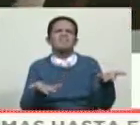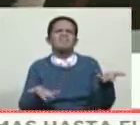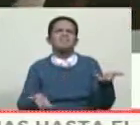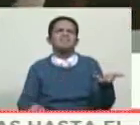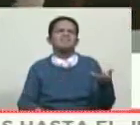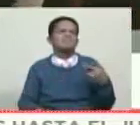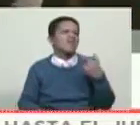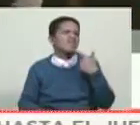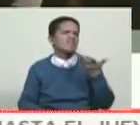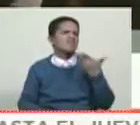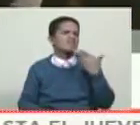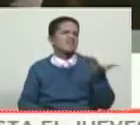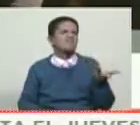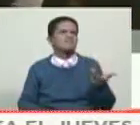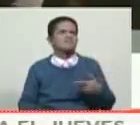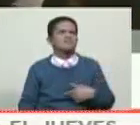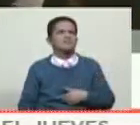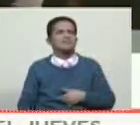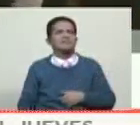¿Qué es lo que dicen ellos?